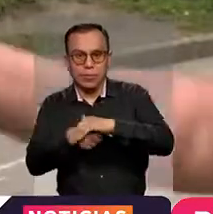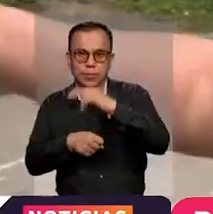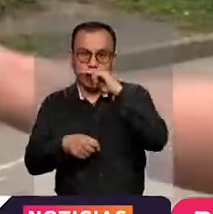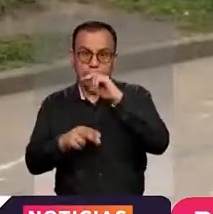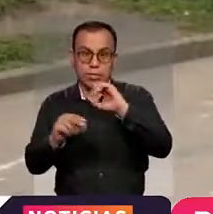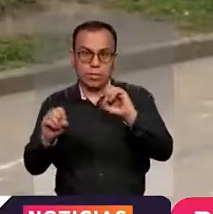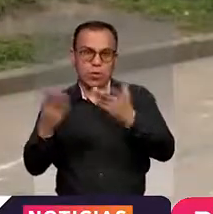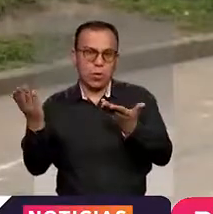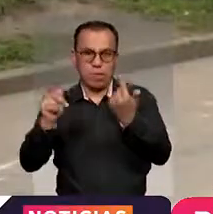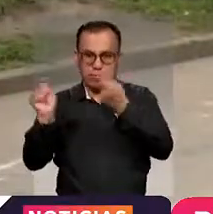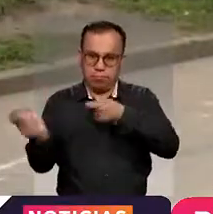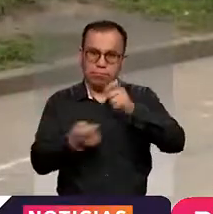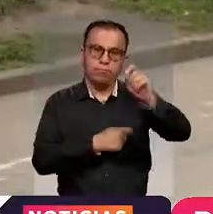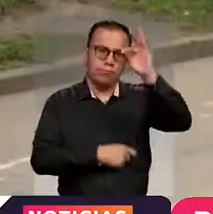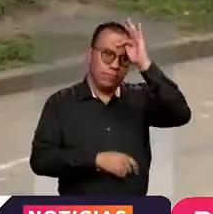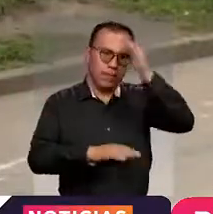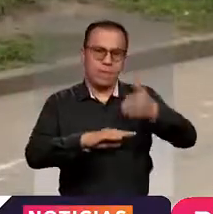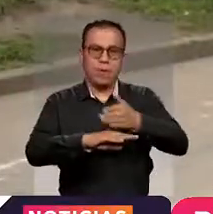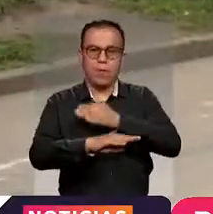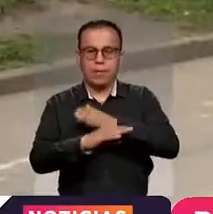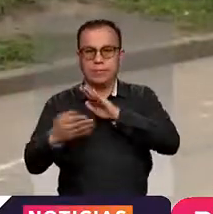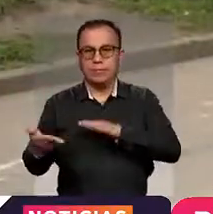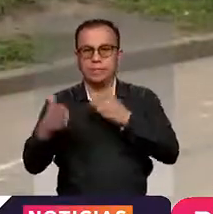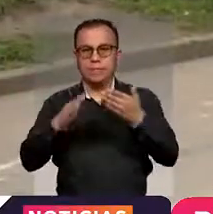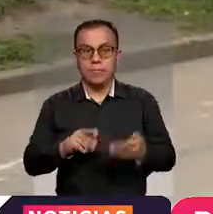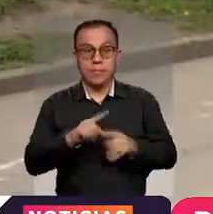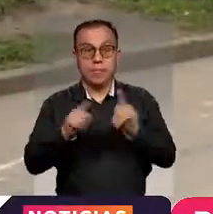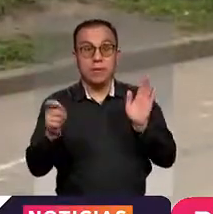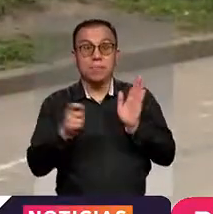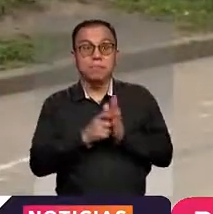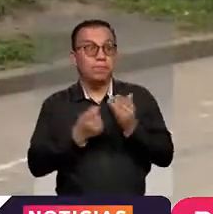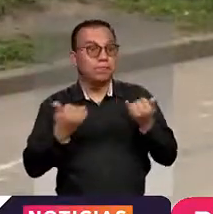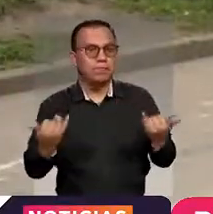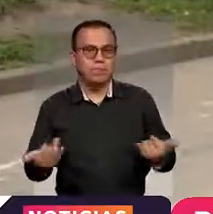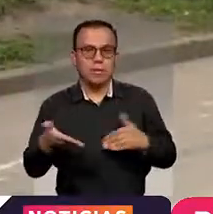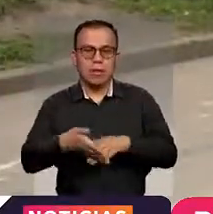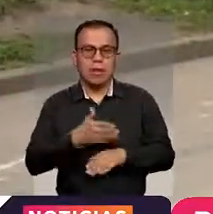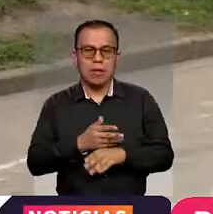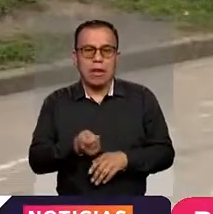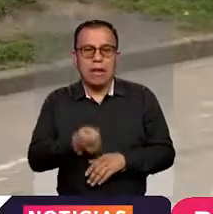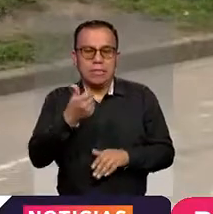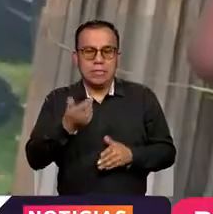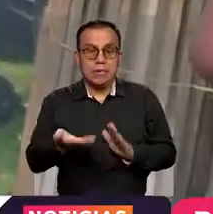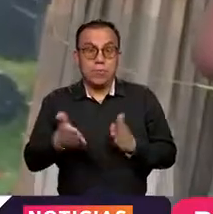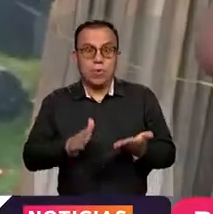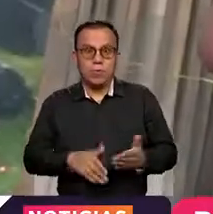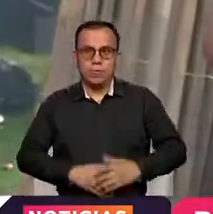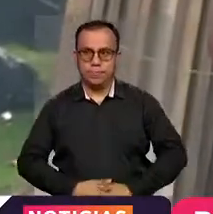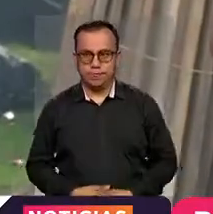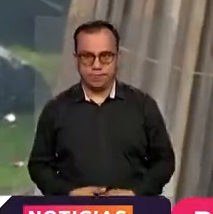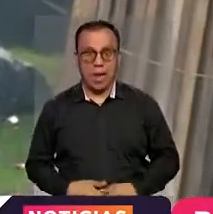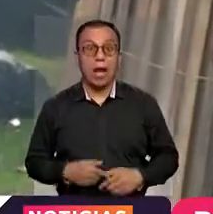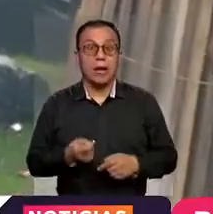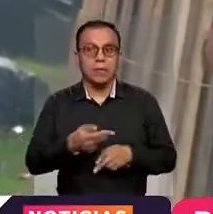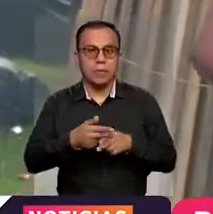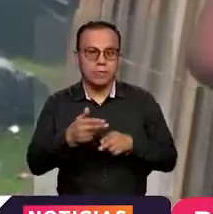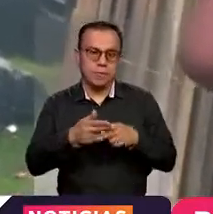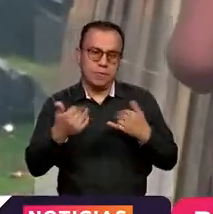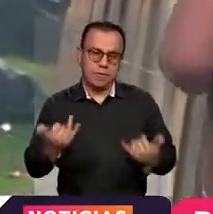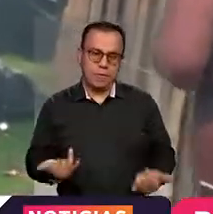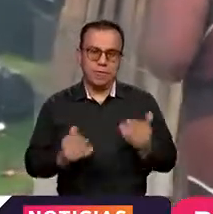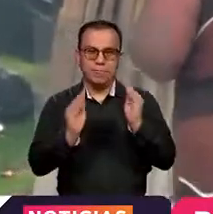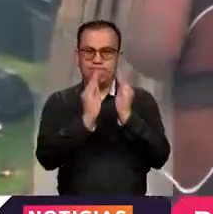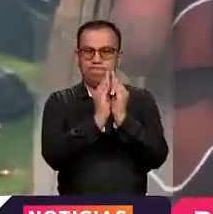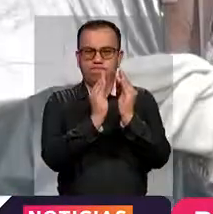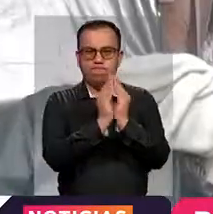hacer? Pues sacarlo para el hospital antes que se nos muera y no sacarlo agonizando básicamente. Por su parte, el Instituto Colombiano